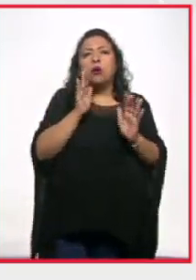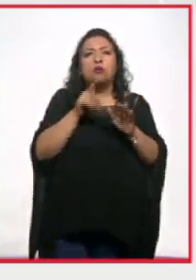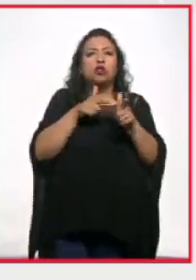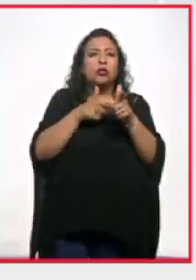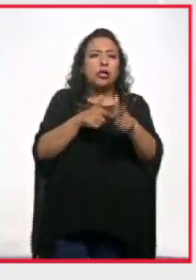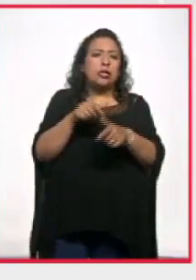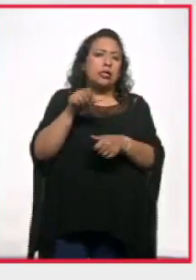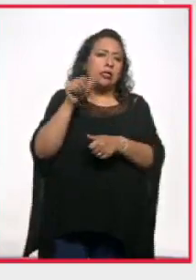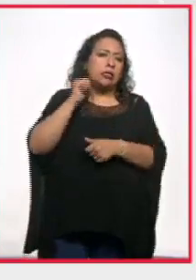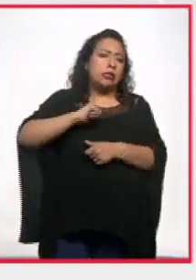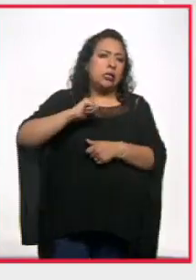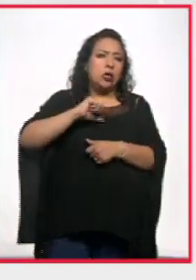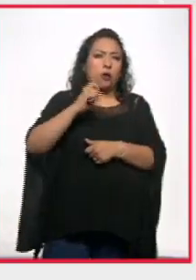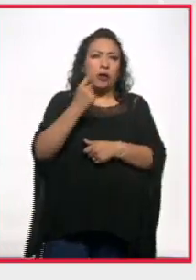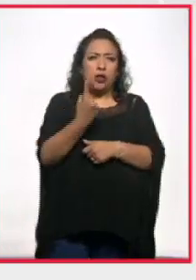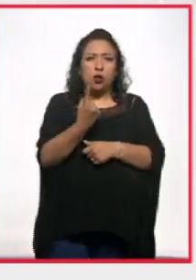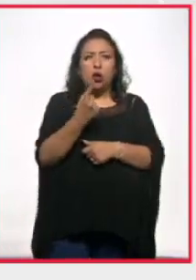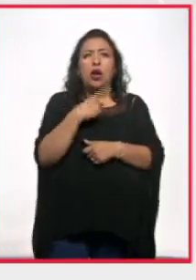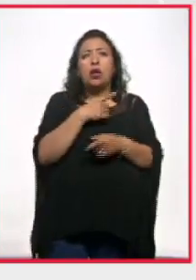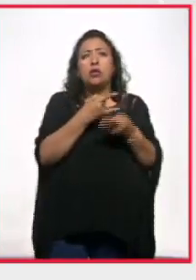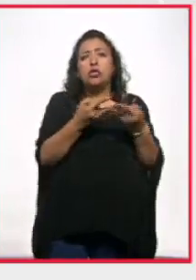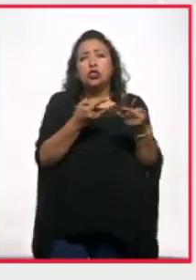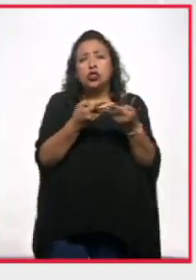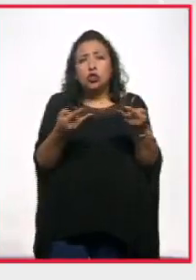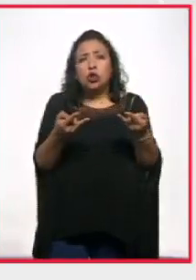siglo XXI una historiografía